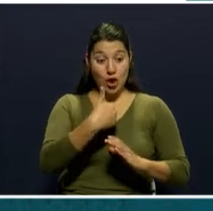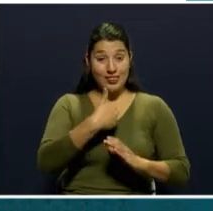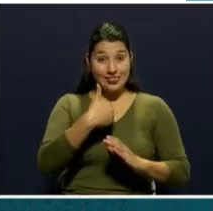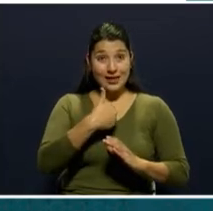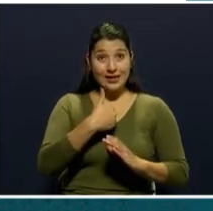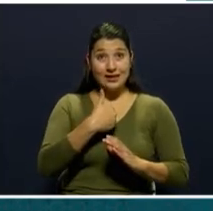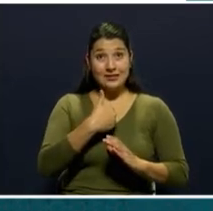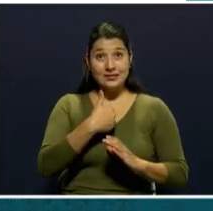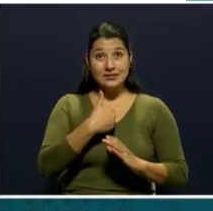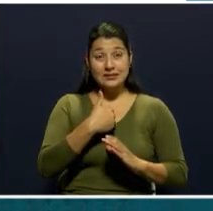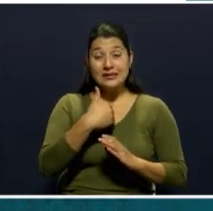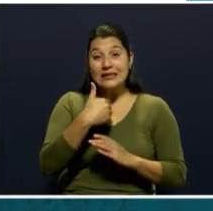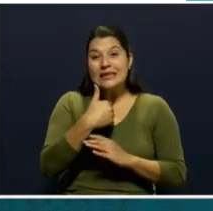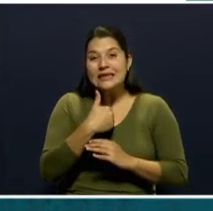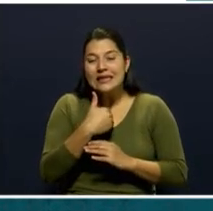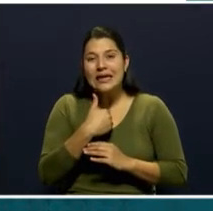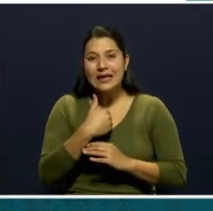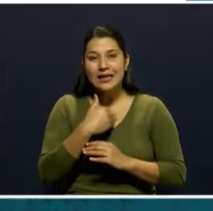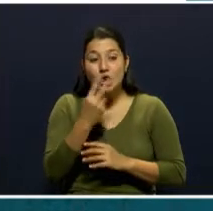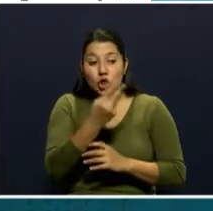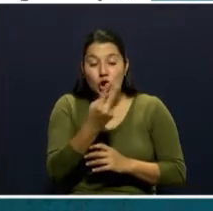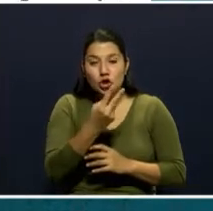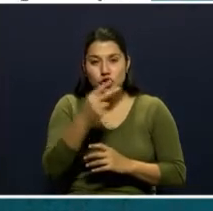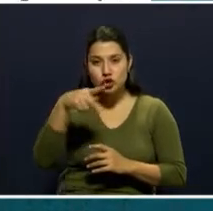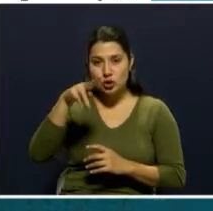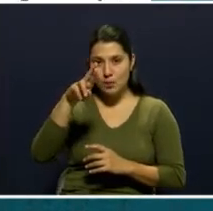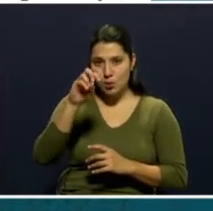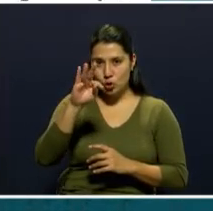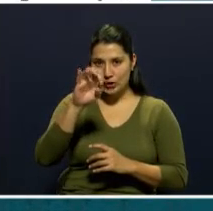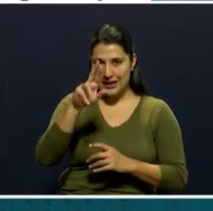Si me ayudan con la segunda diapositiva.